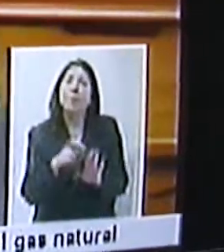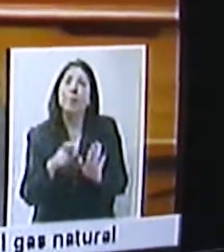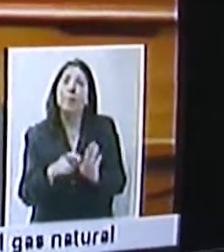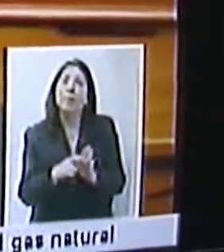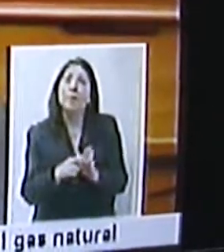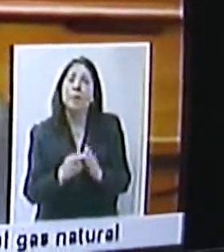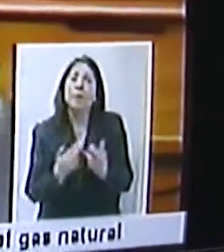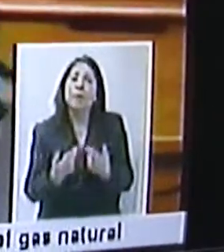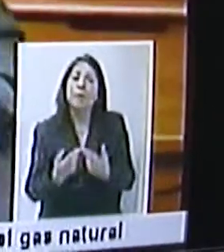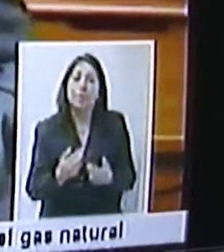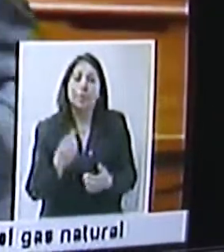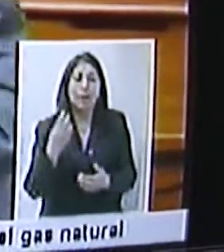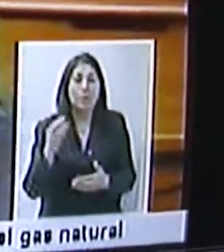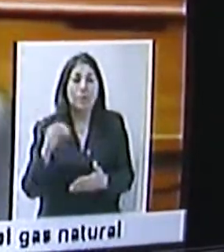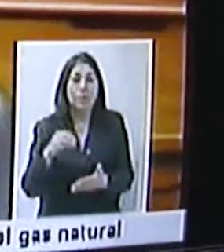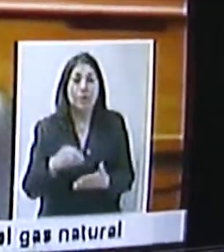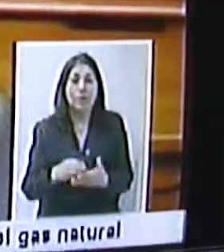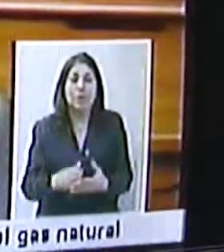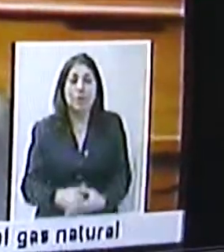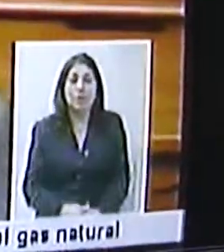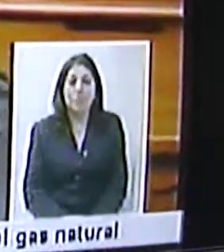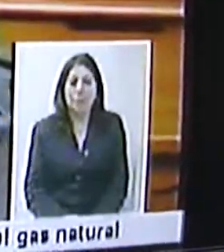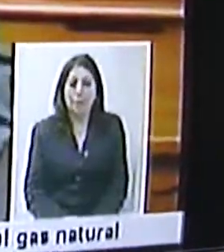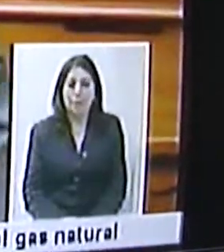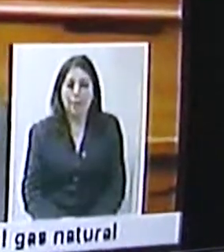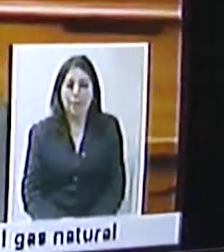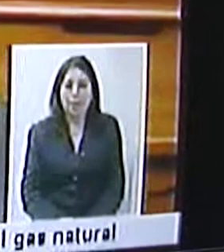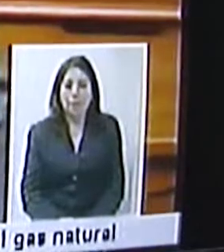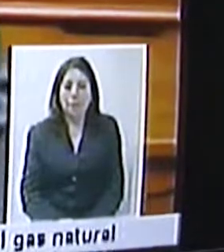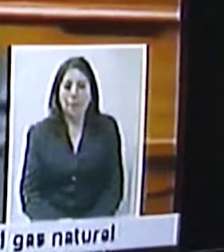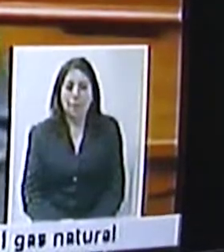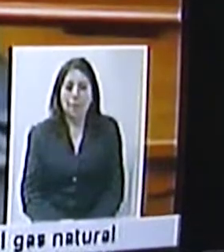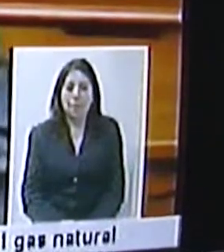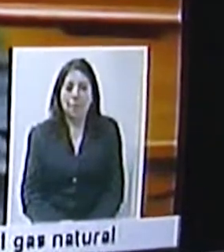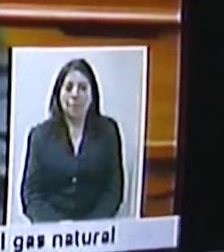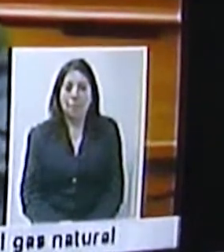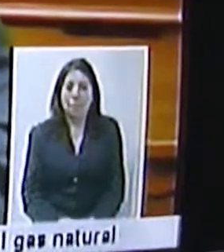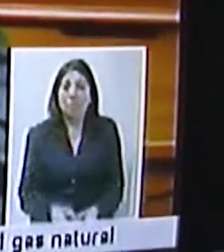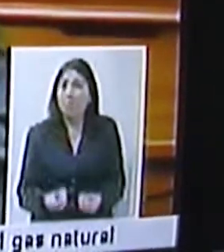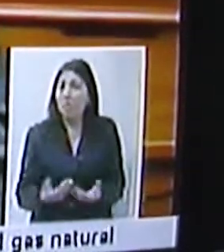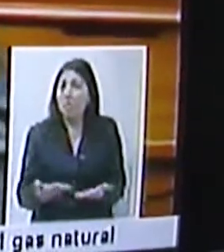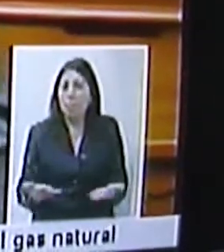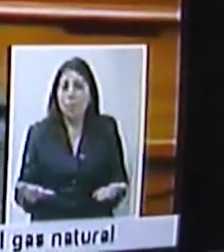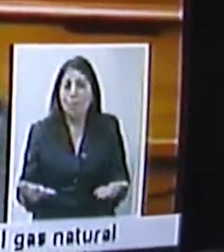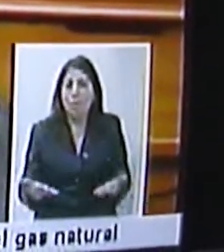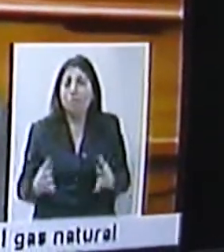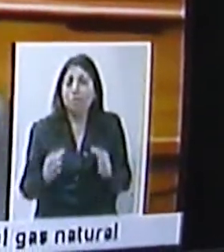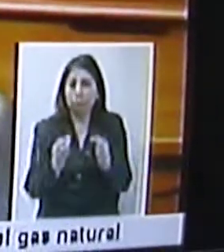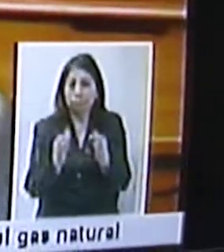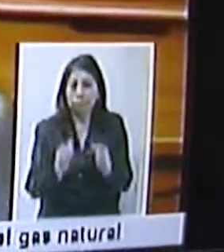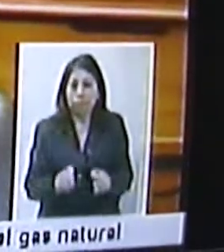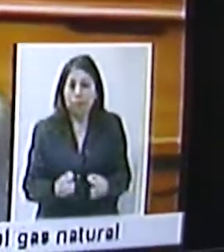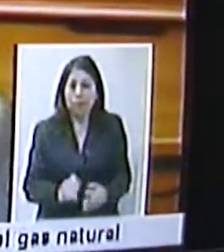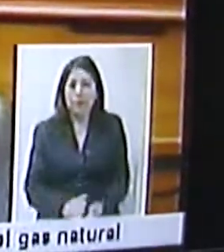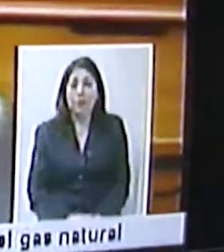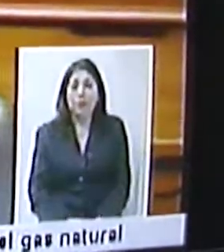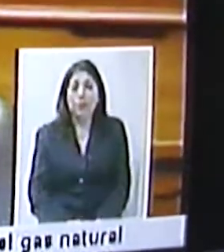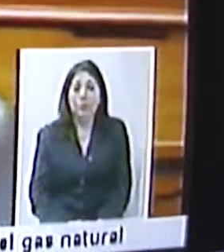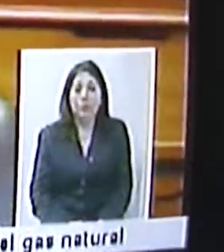de contraponer ideas y propuestas? Uno, efectivamente, porque no hay la certeza